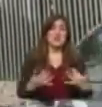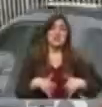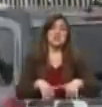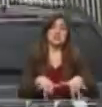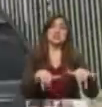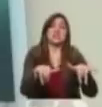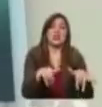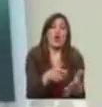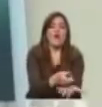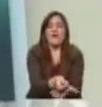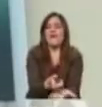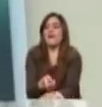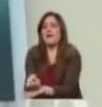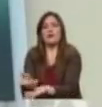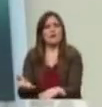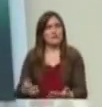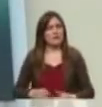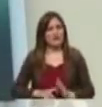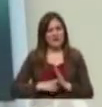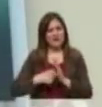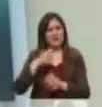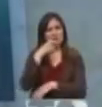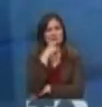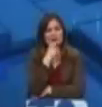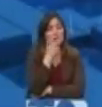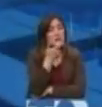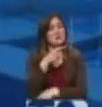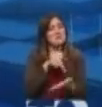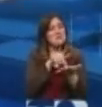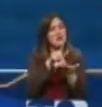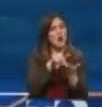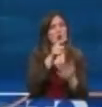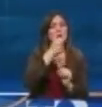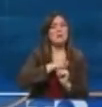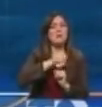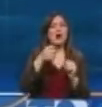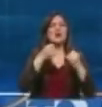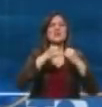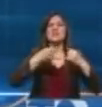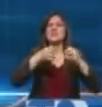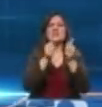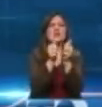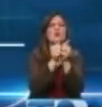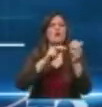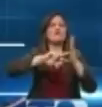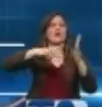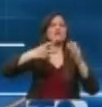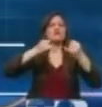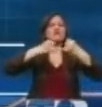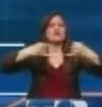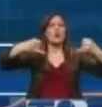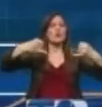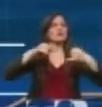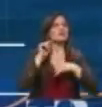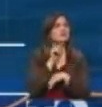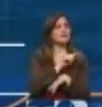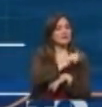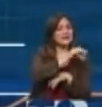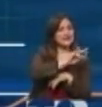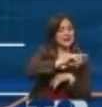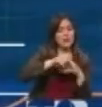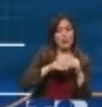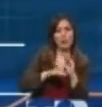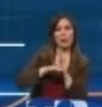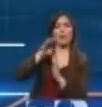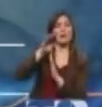se mesuraron. La Contraloría detectó, por ejemplo, pago por alquiler de fibra que pasó de 17 mil a 187 mil